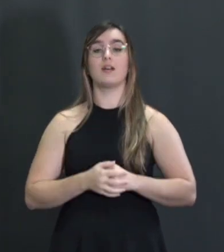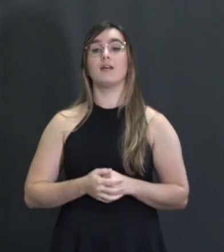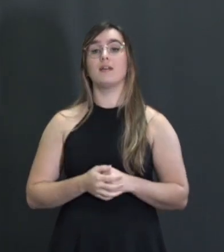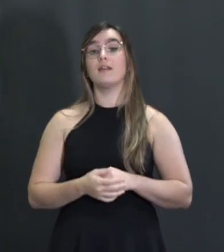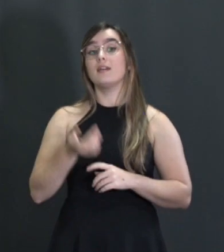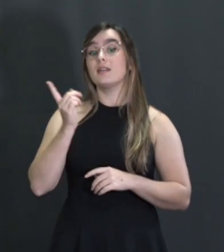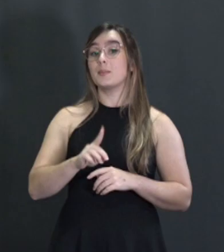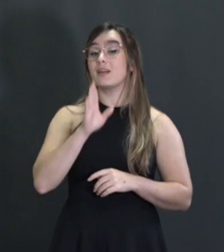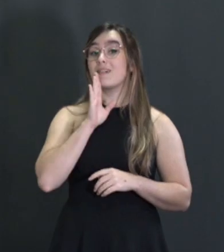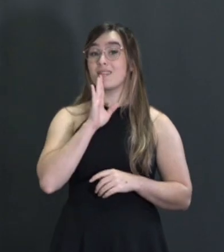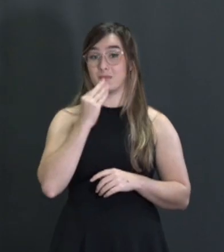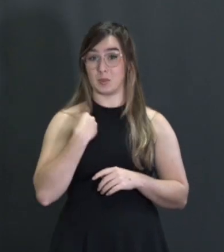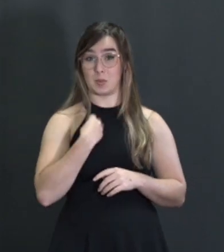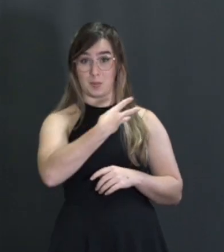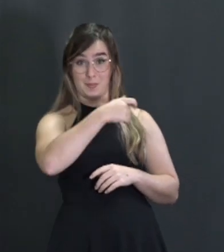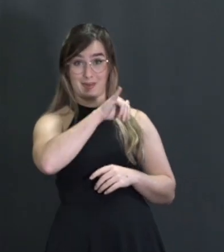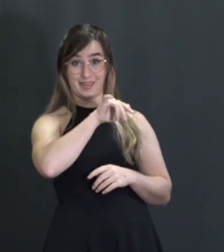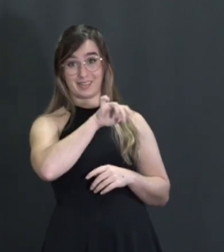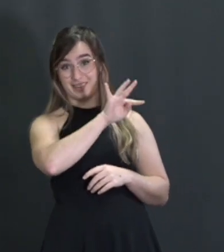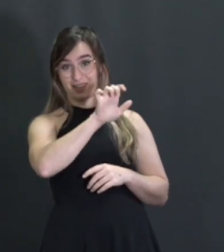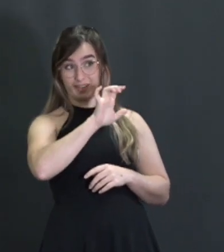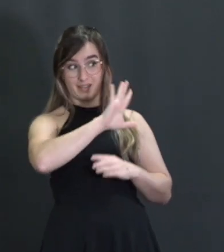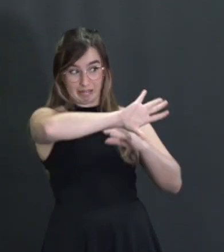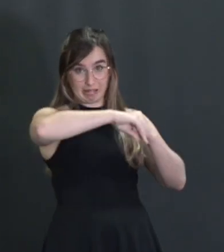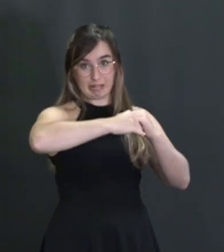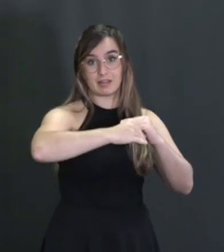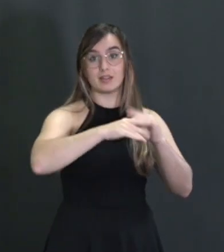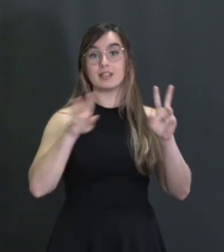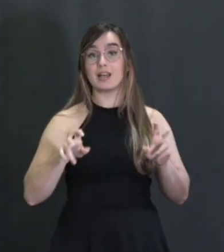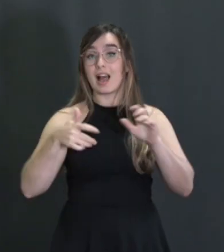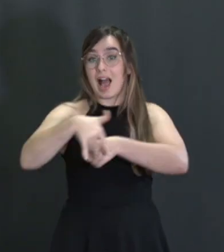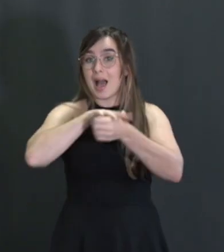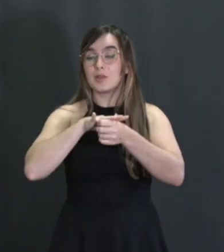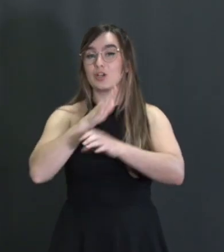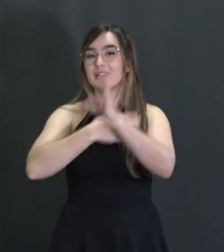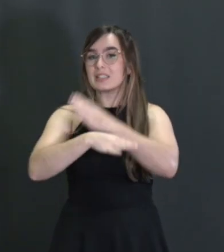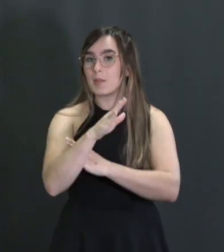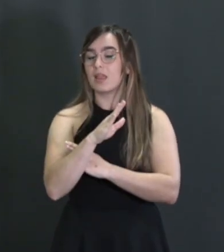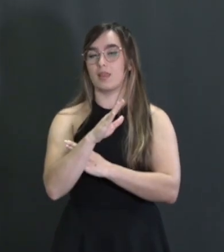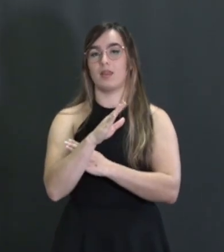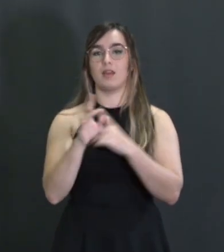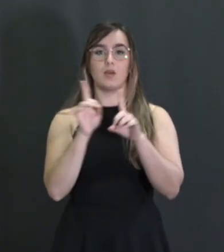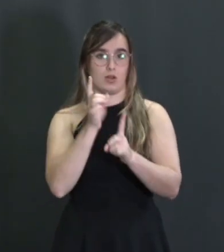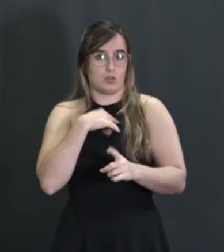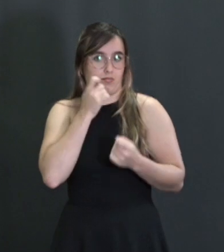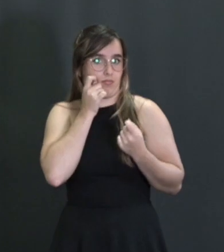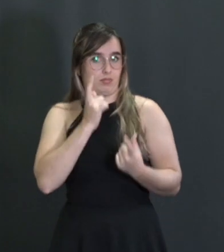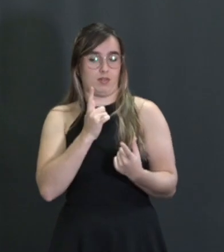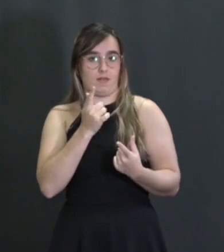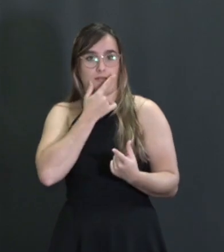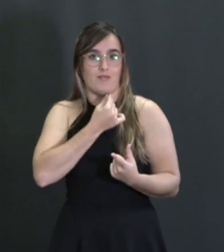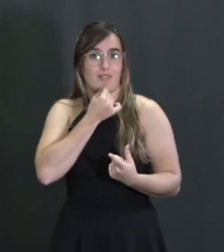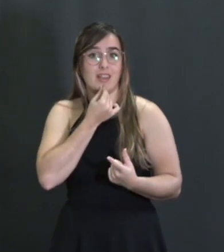guante de lo que dice Maite, o sea, en temas de discapacidad, y eso lo podemos ver en la conversación